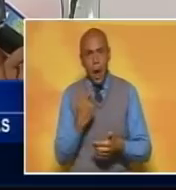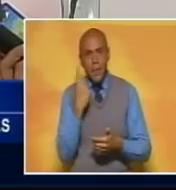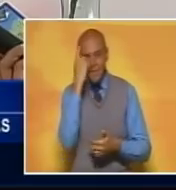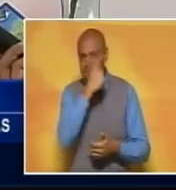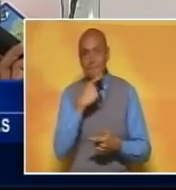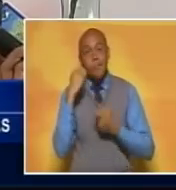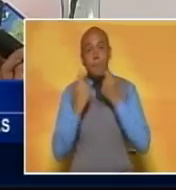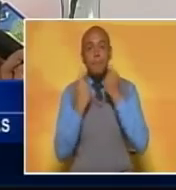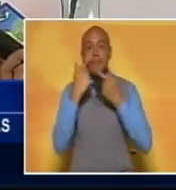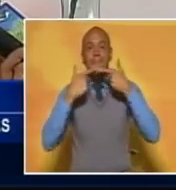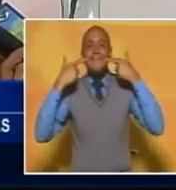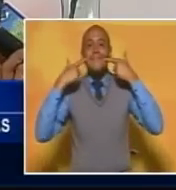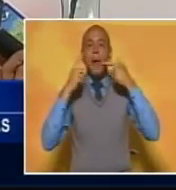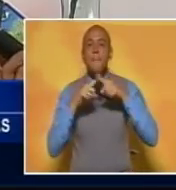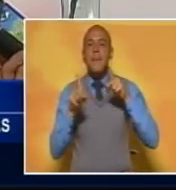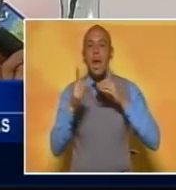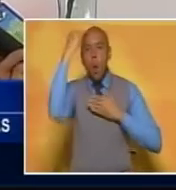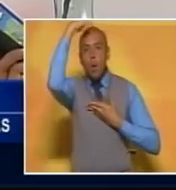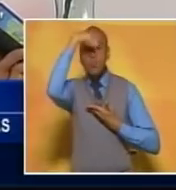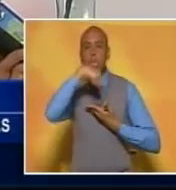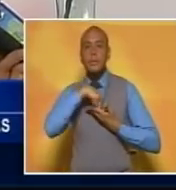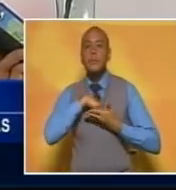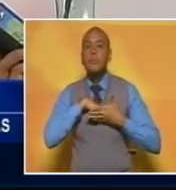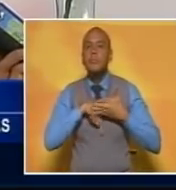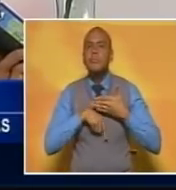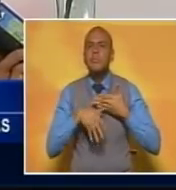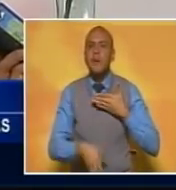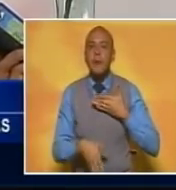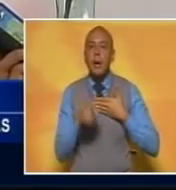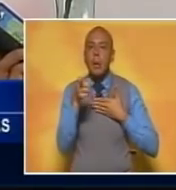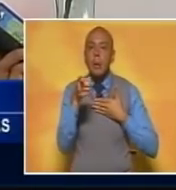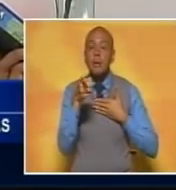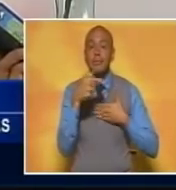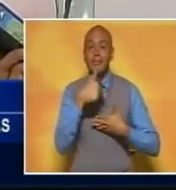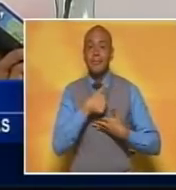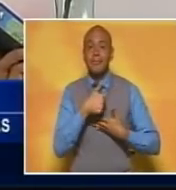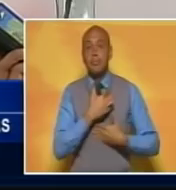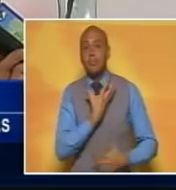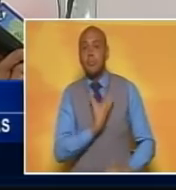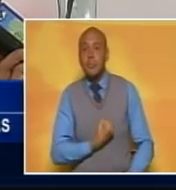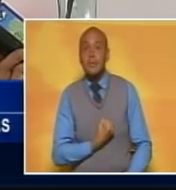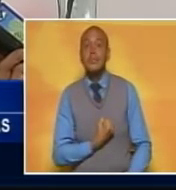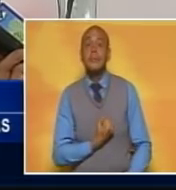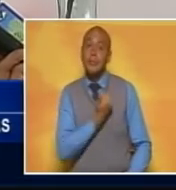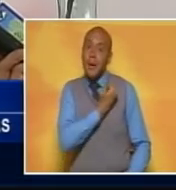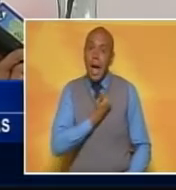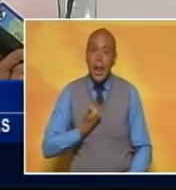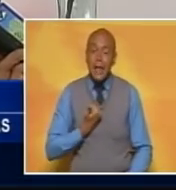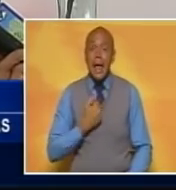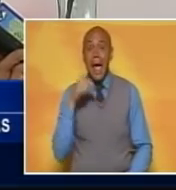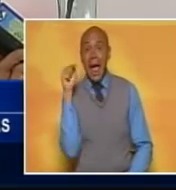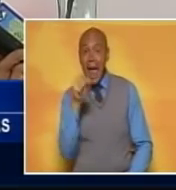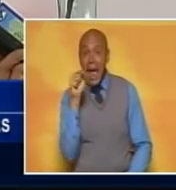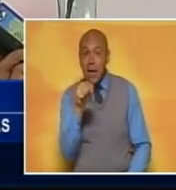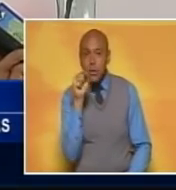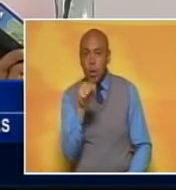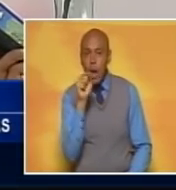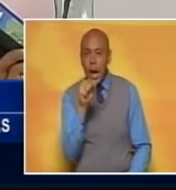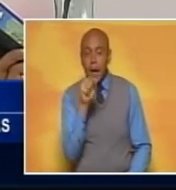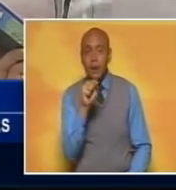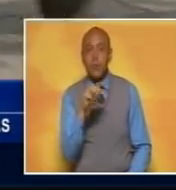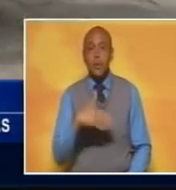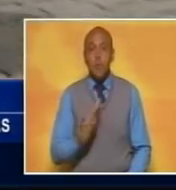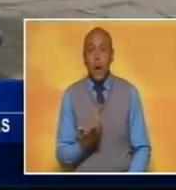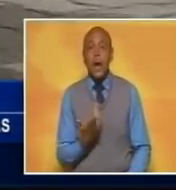por dentro el mundo se está muriendo. Y hay que tener cuidado con ese tipo de pacientes, porque esos sí son los que pueden alegar más